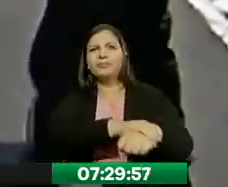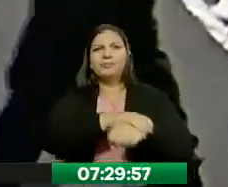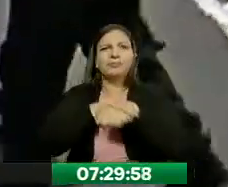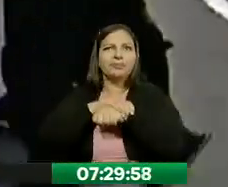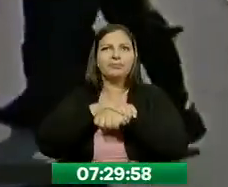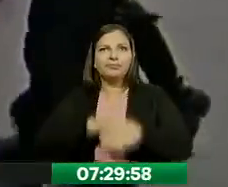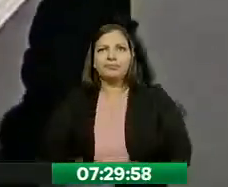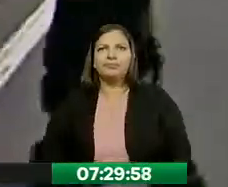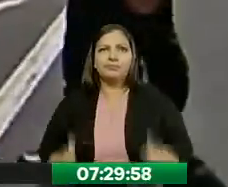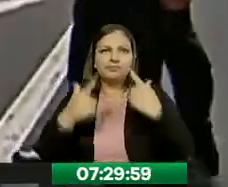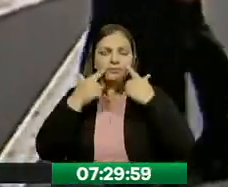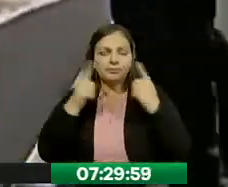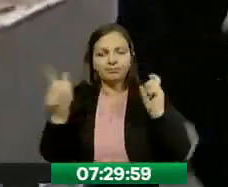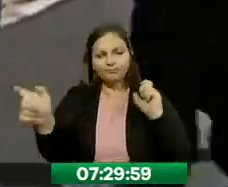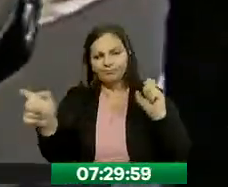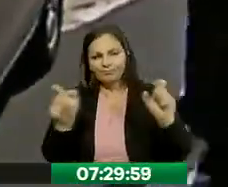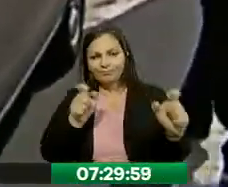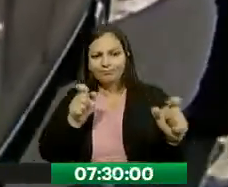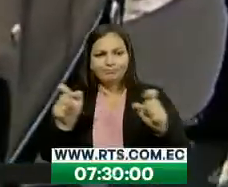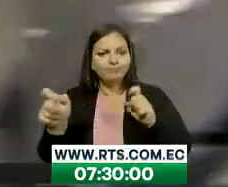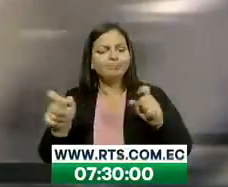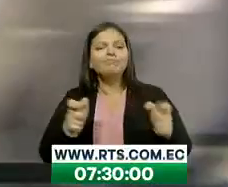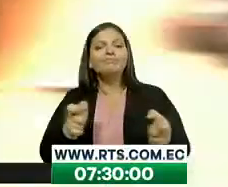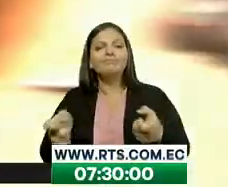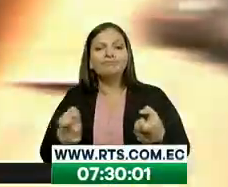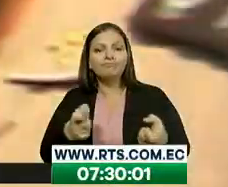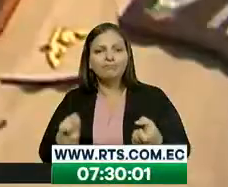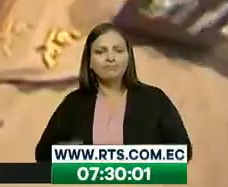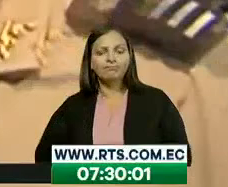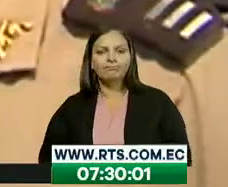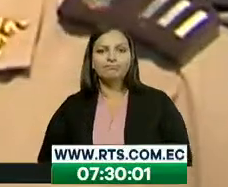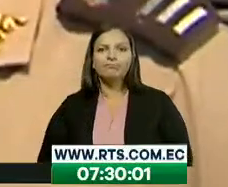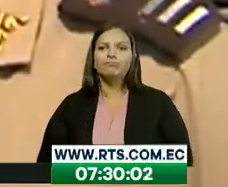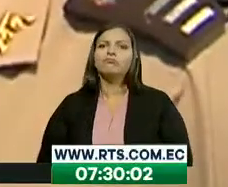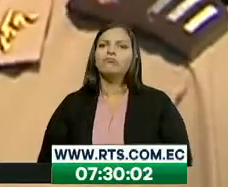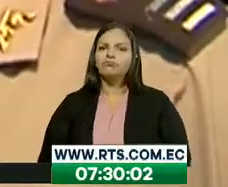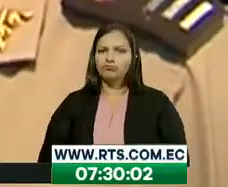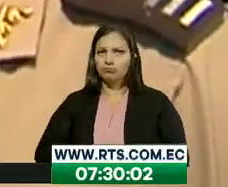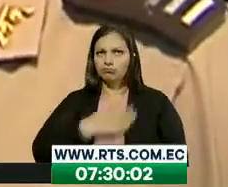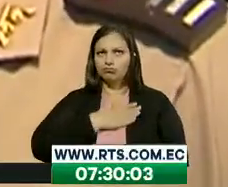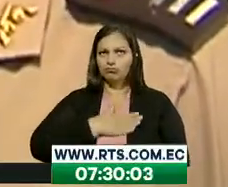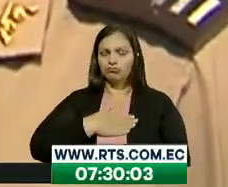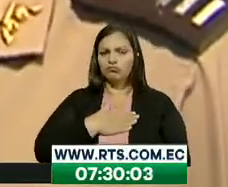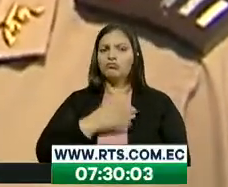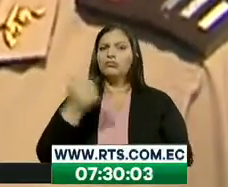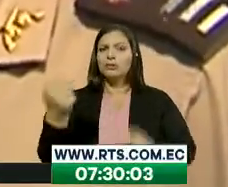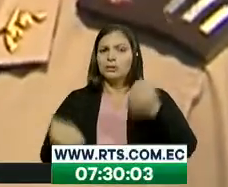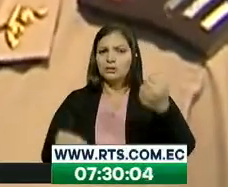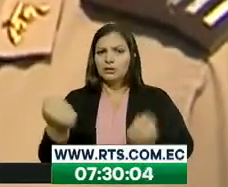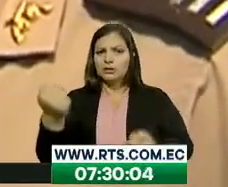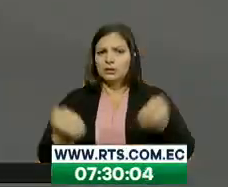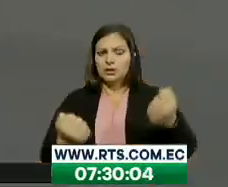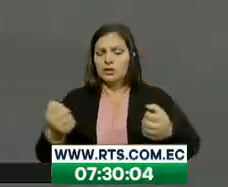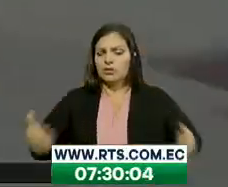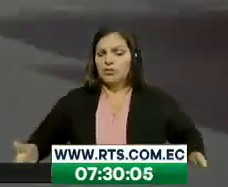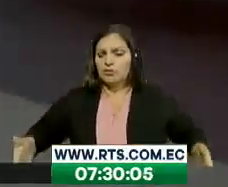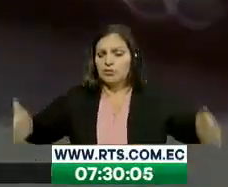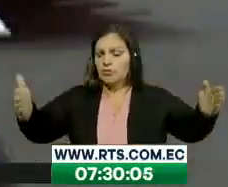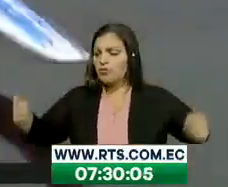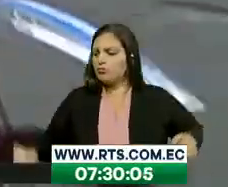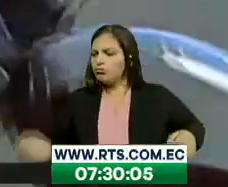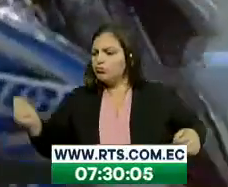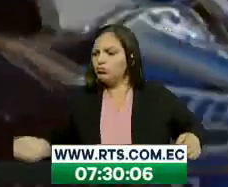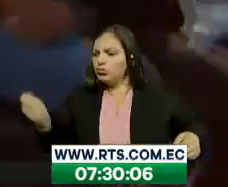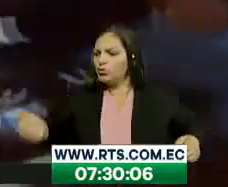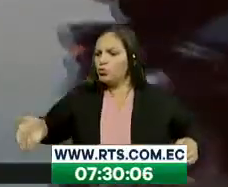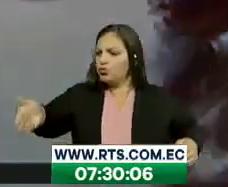controles específicamente al pie de los semáforos. Siempre manejar con los vidrios de los autos elevados, no mostrar las